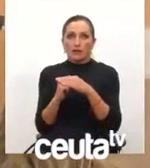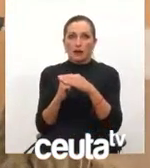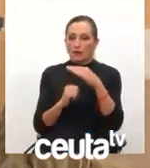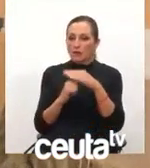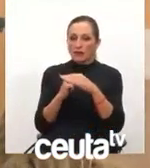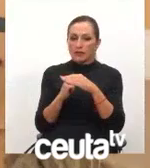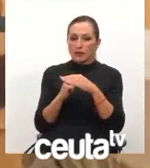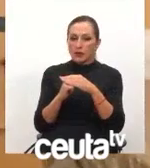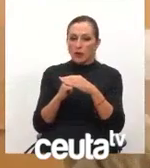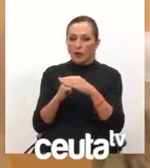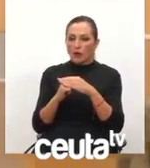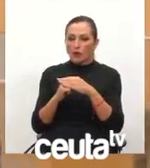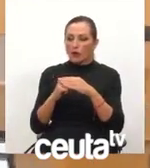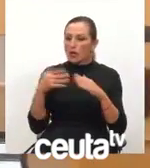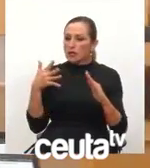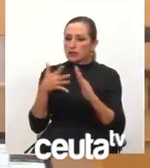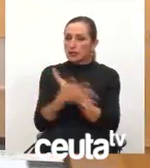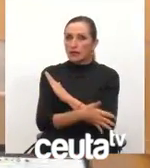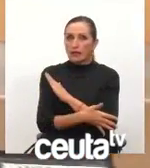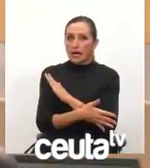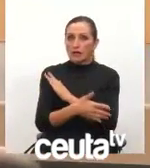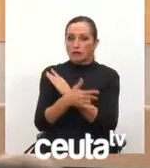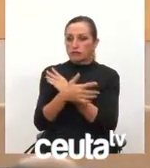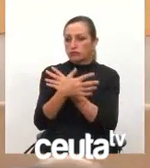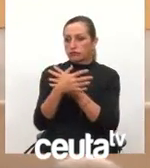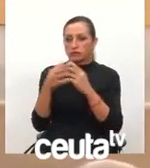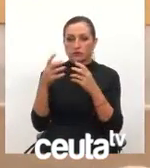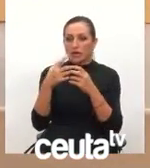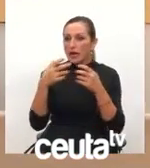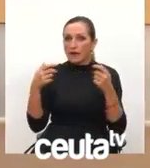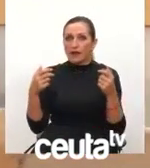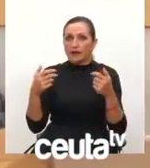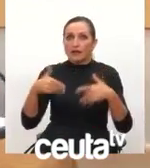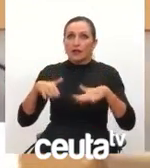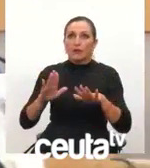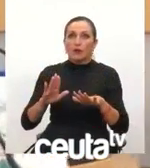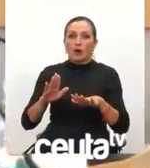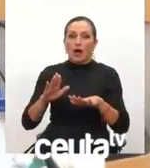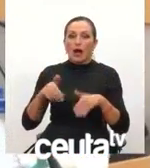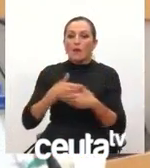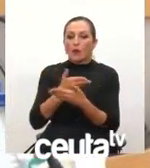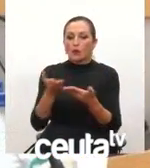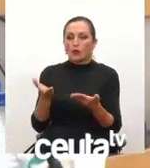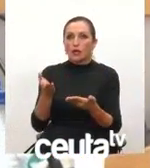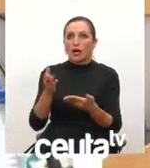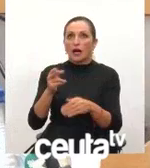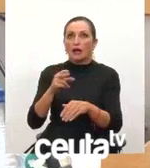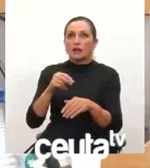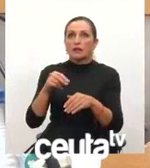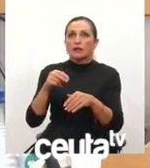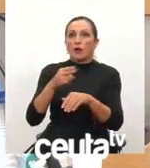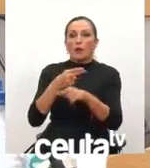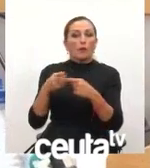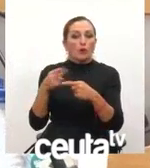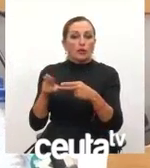en su máximo significado de la frase. Otra cosa es que la voluntad política sea una y que luego los inconvenientes técnicos sean otros. Por